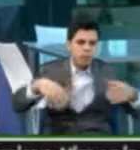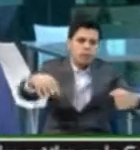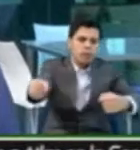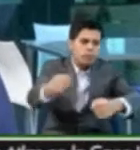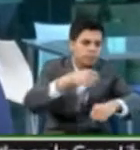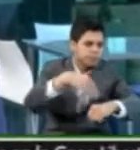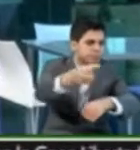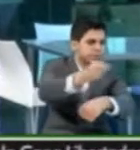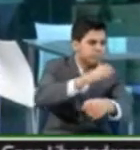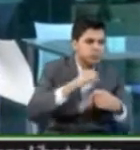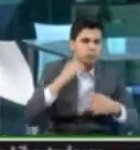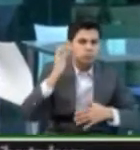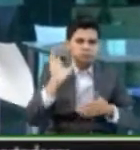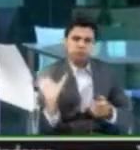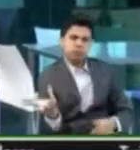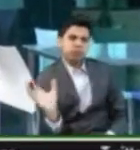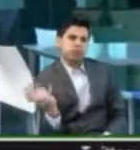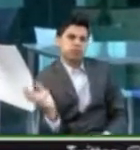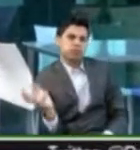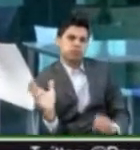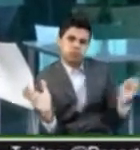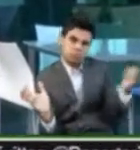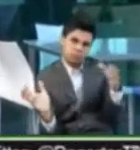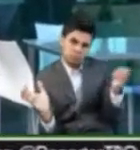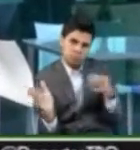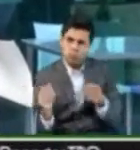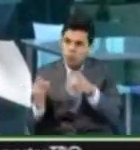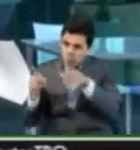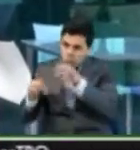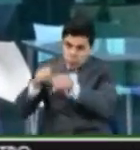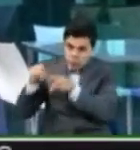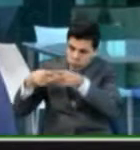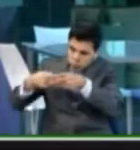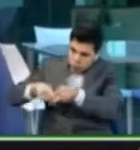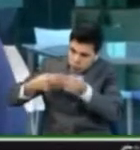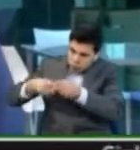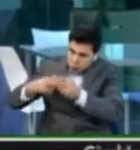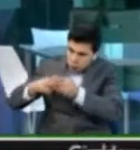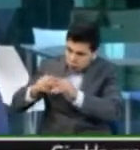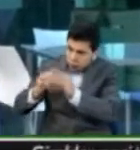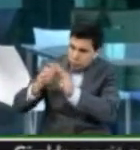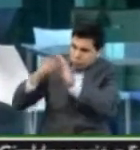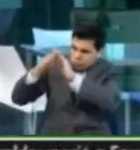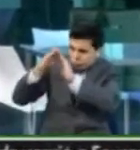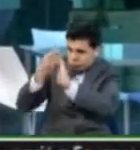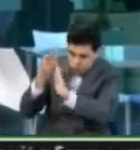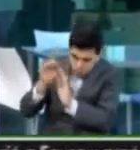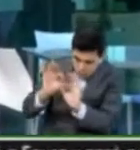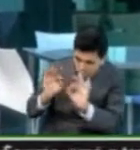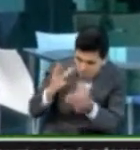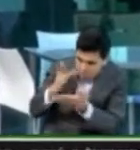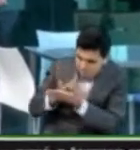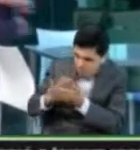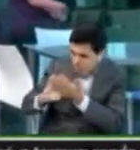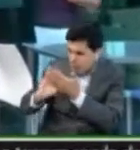para llevarla a lavar, a secar, los mecánicos nuevamente colocando las bicicletas en su punto, lavando, revisando cada pieza para que